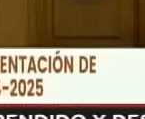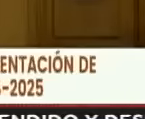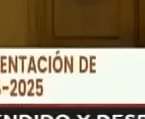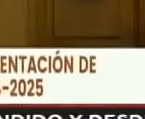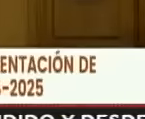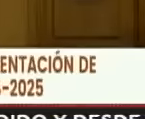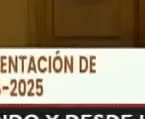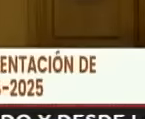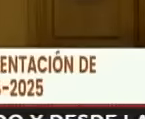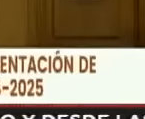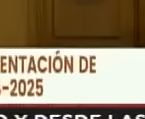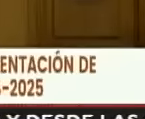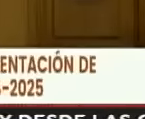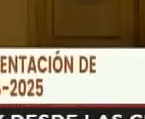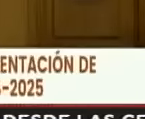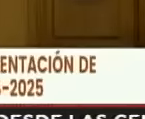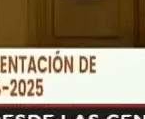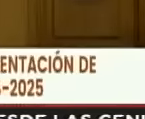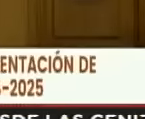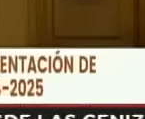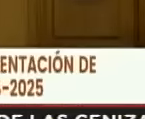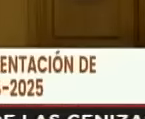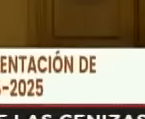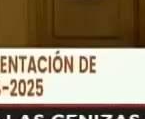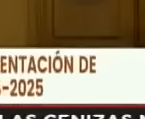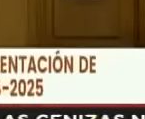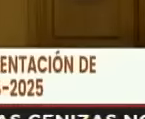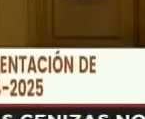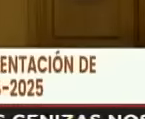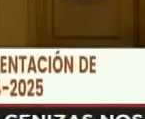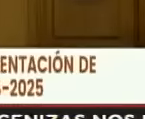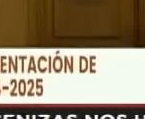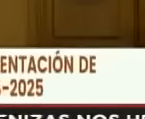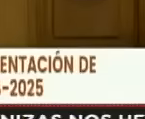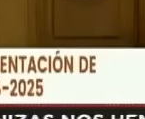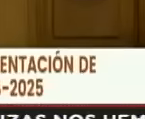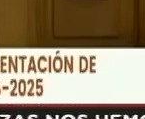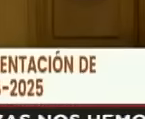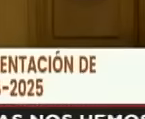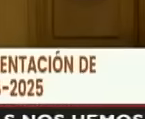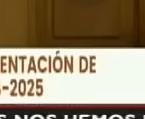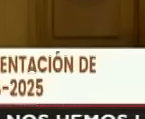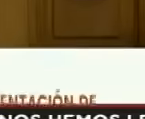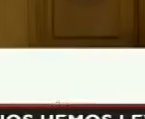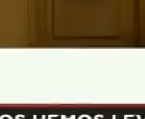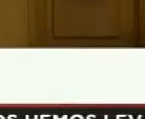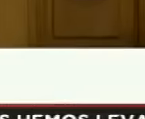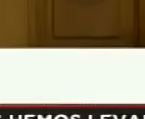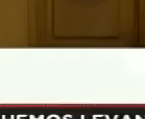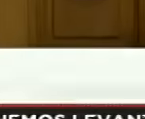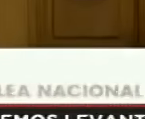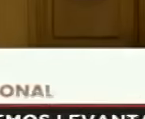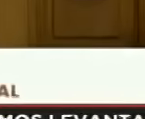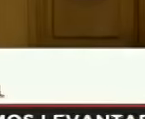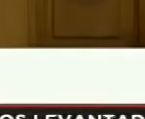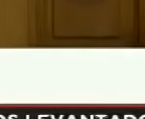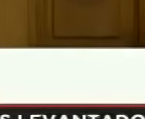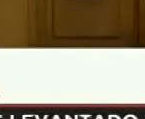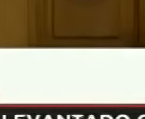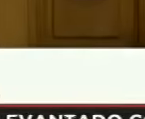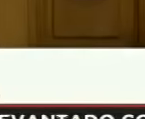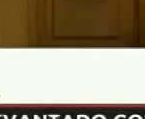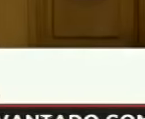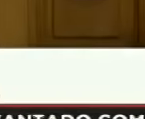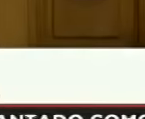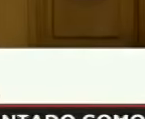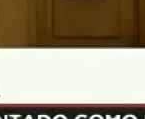Título 1, disposiciones generales. Artículo 1, carácter y sede. El poder legislativo nacional se ejerce